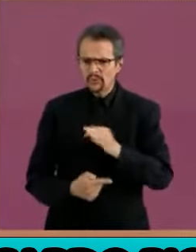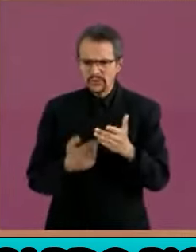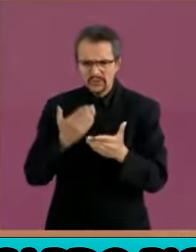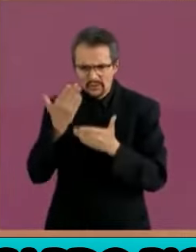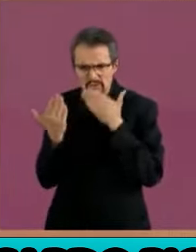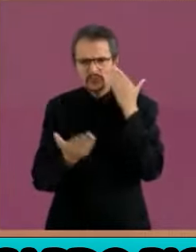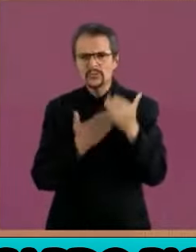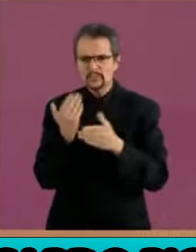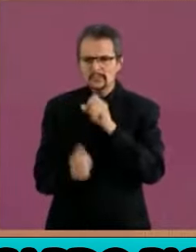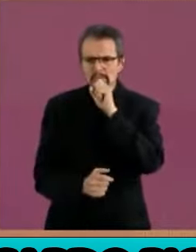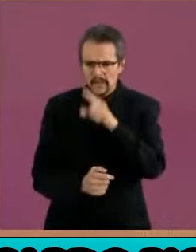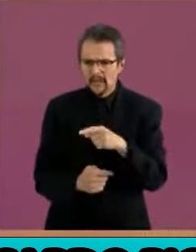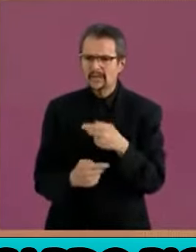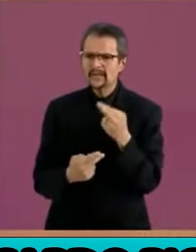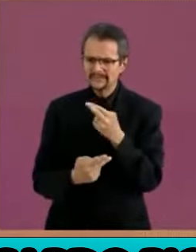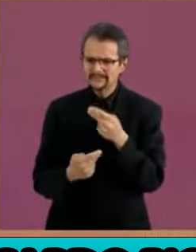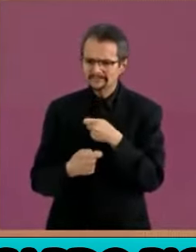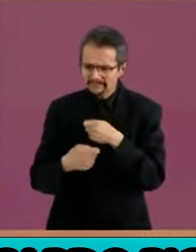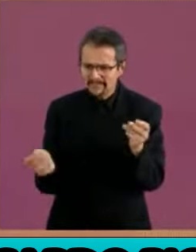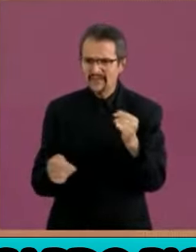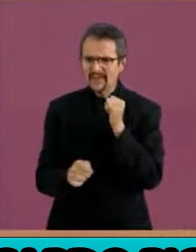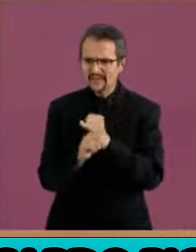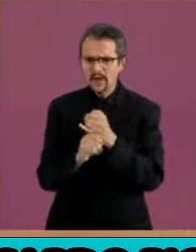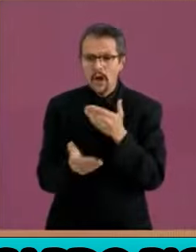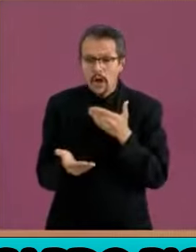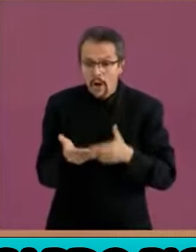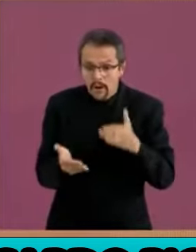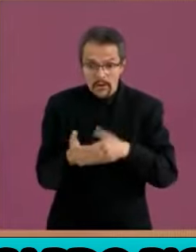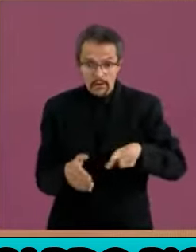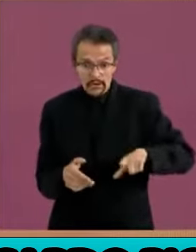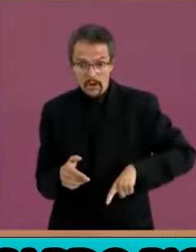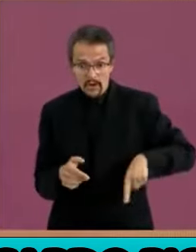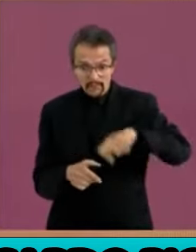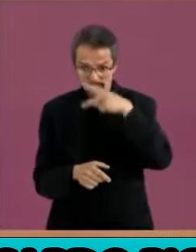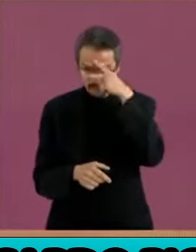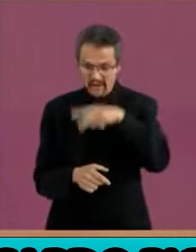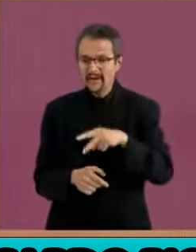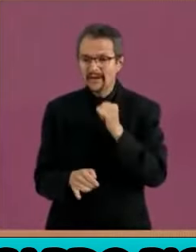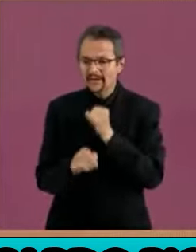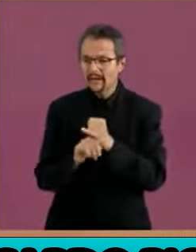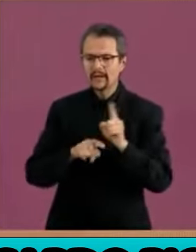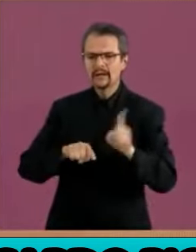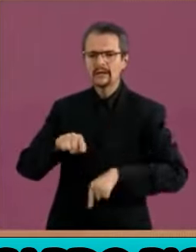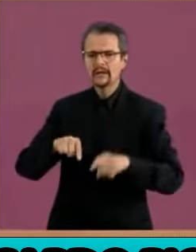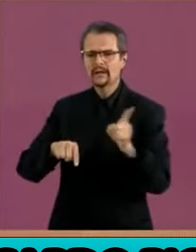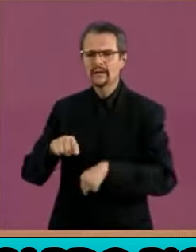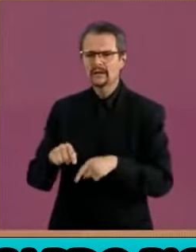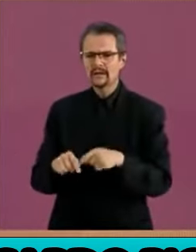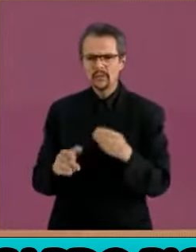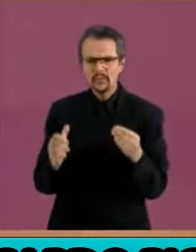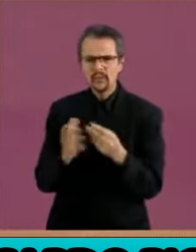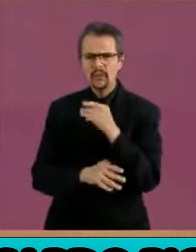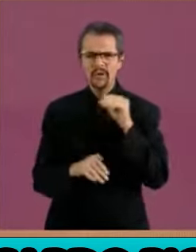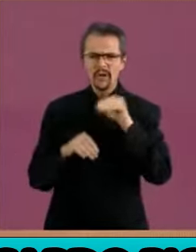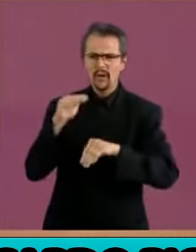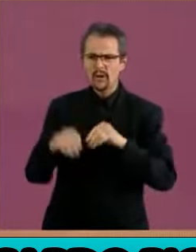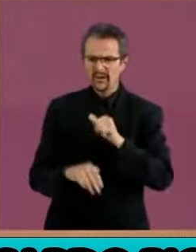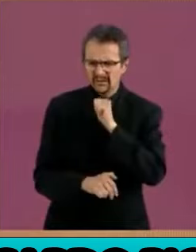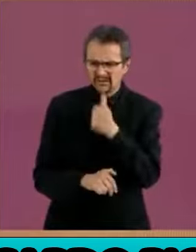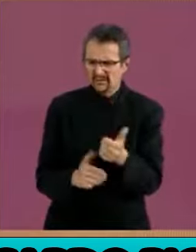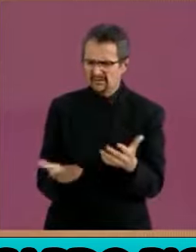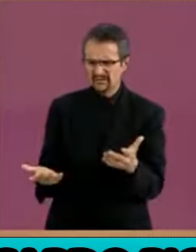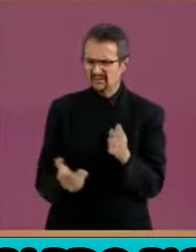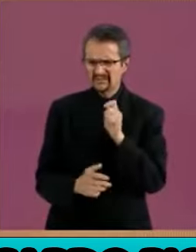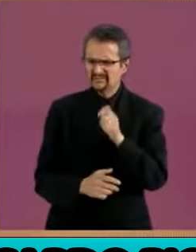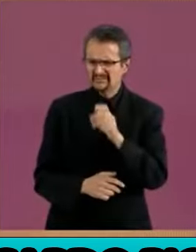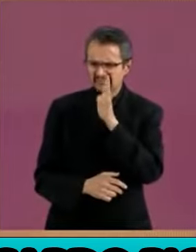internet es el gran fracaso de este gobierno. Ni quitaron lo que estaba, ni hicieron lo nuevo, y yo me comprometo a llevar